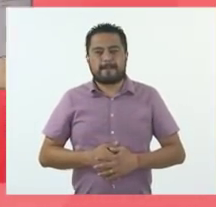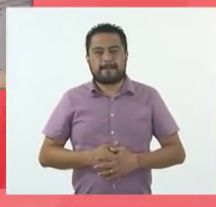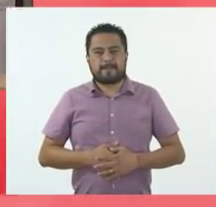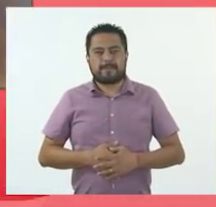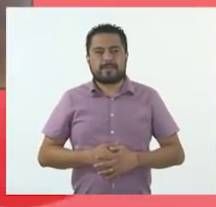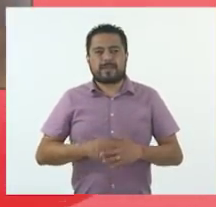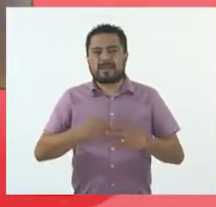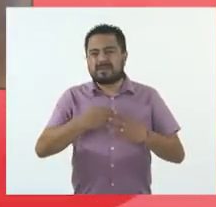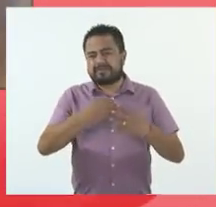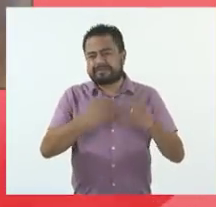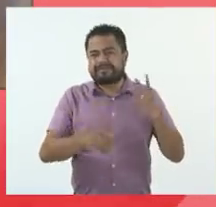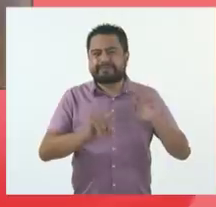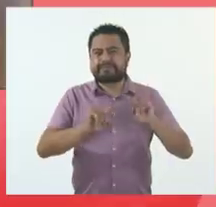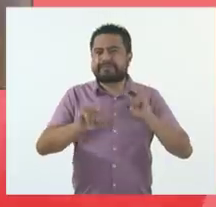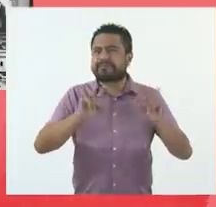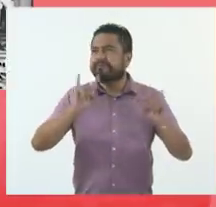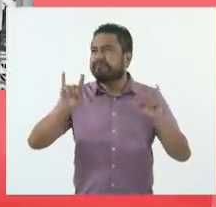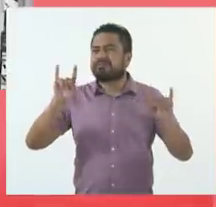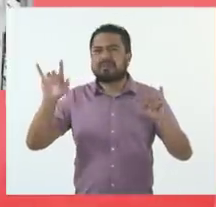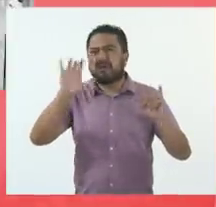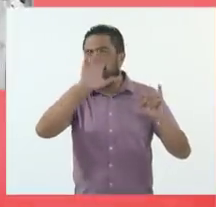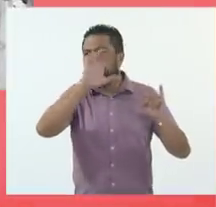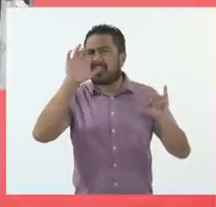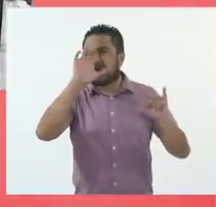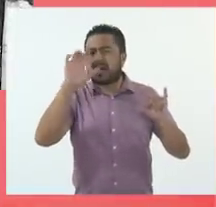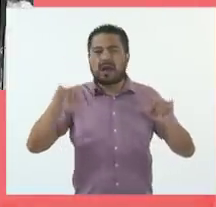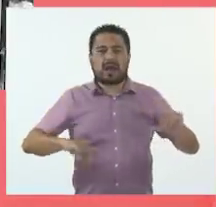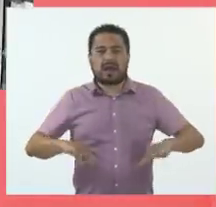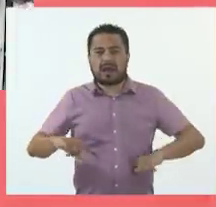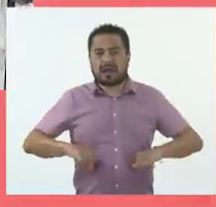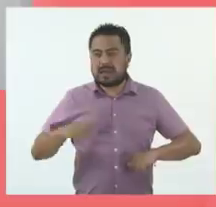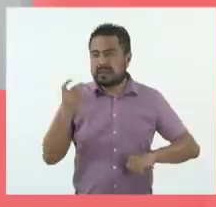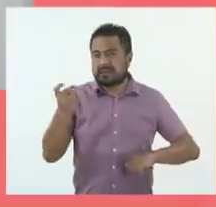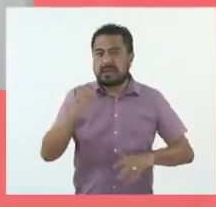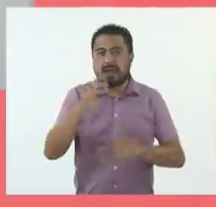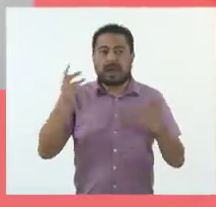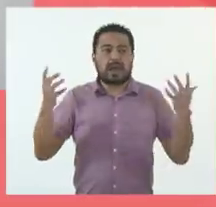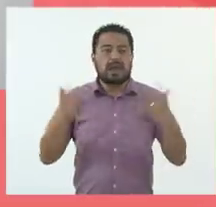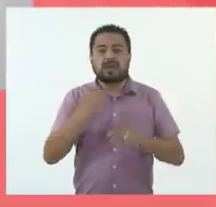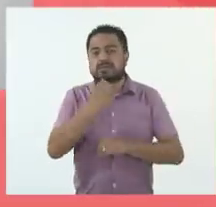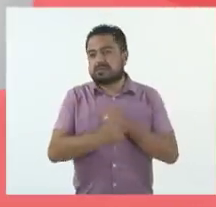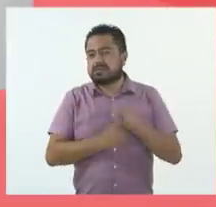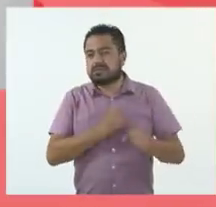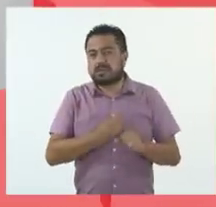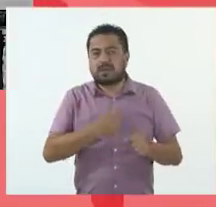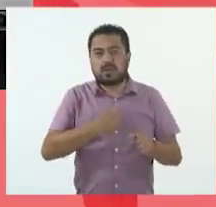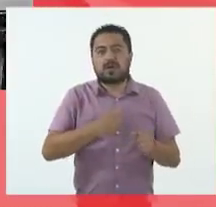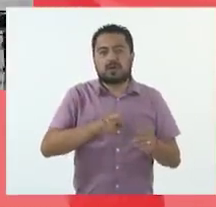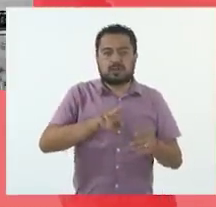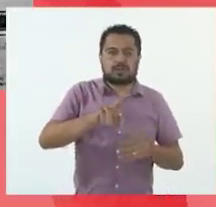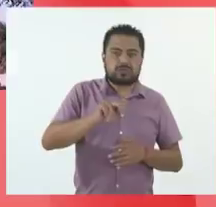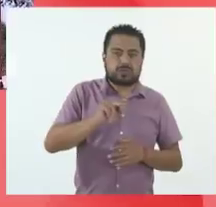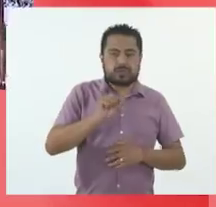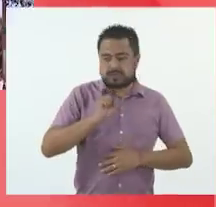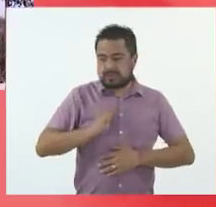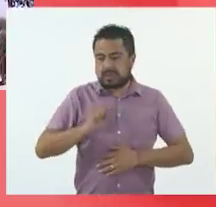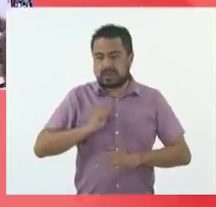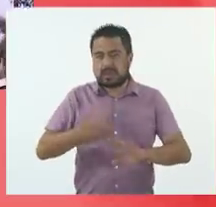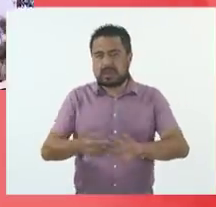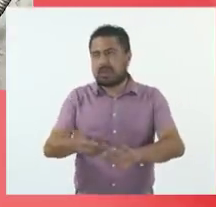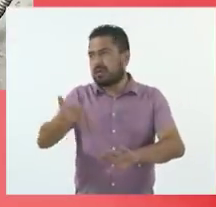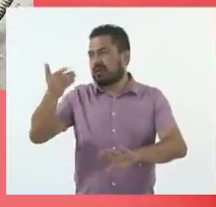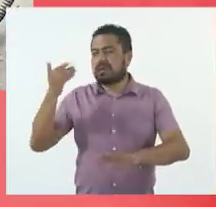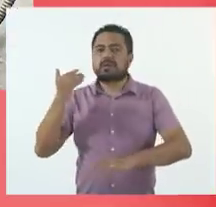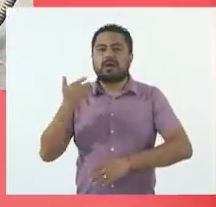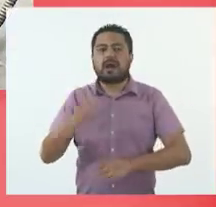Una serie de fotografías documenta la actividad que aquí se llevó a cabo hasta los años 80 del siglo pasado.